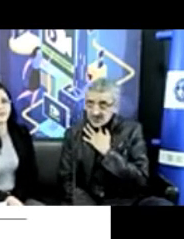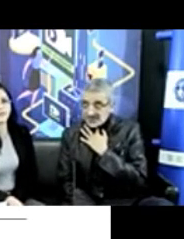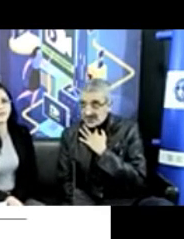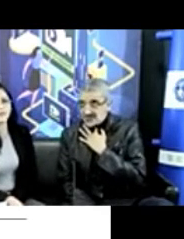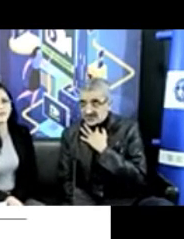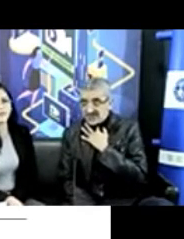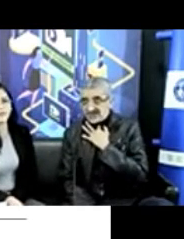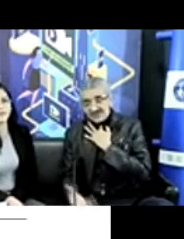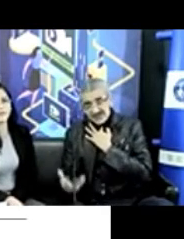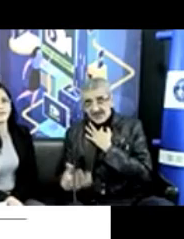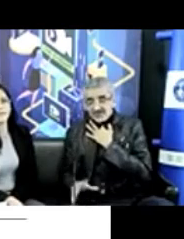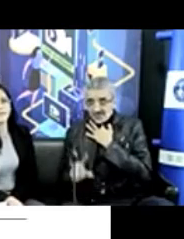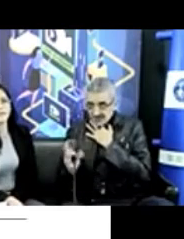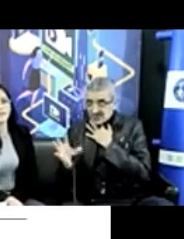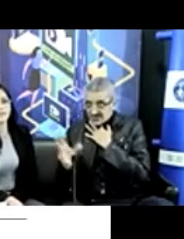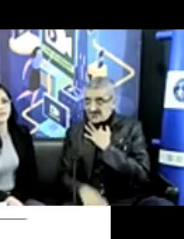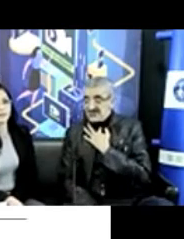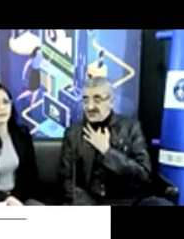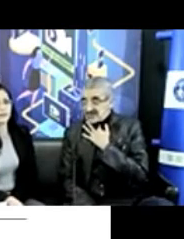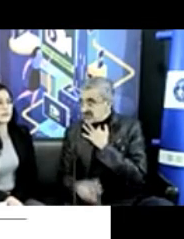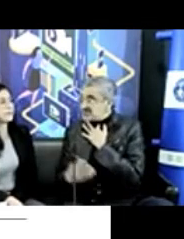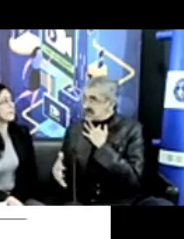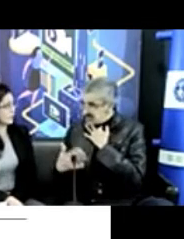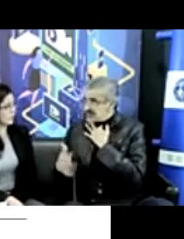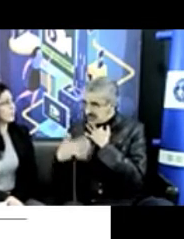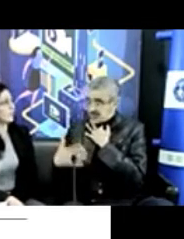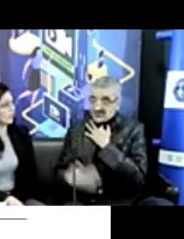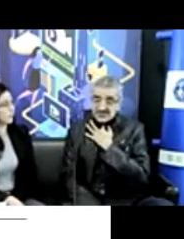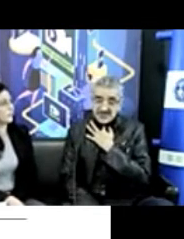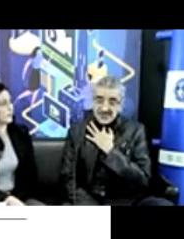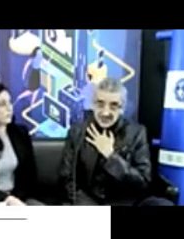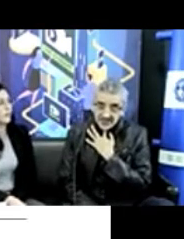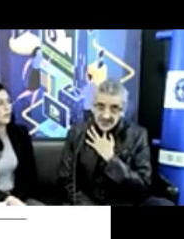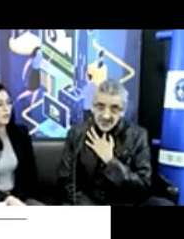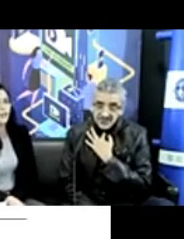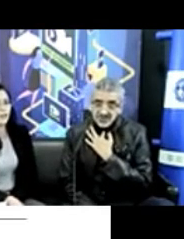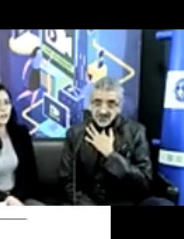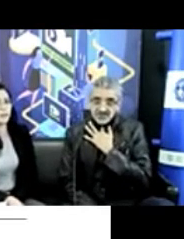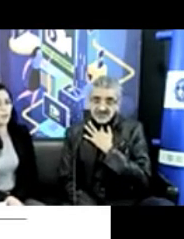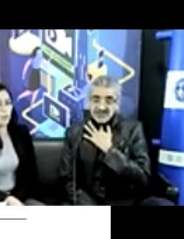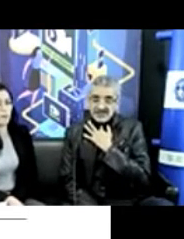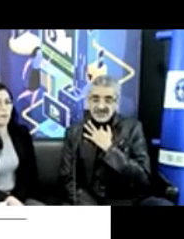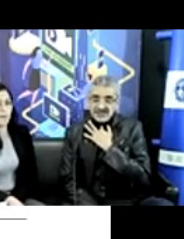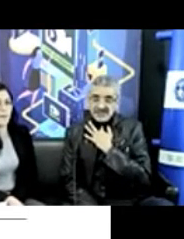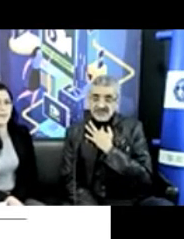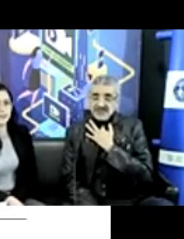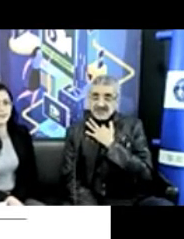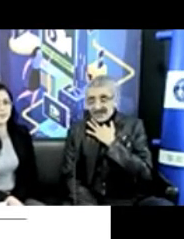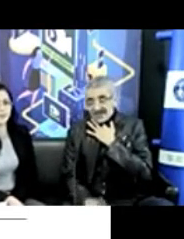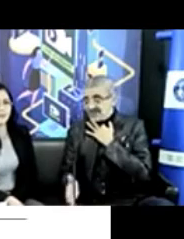está cumpliendo con sus metas, podemos, esto es flexible, no podemos estar ajustando